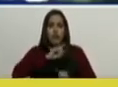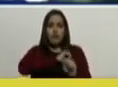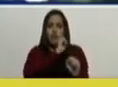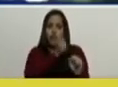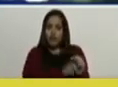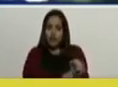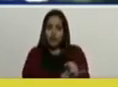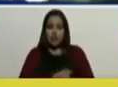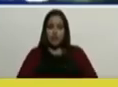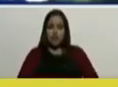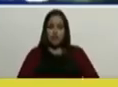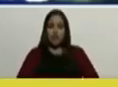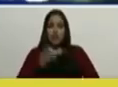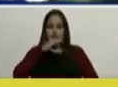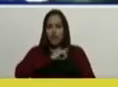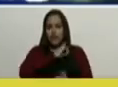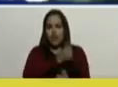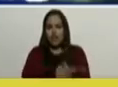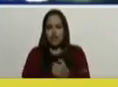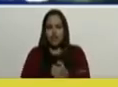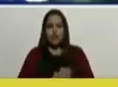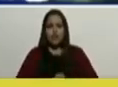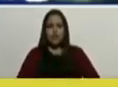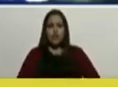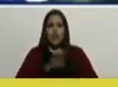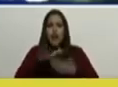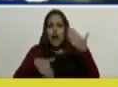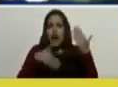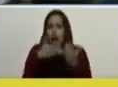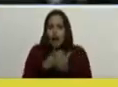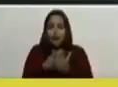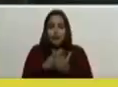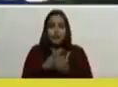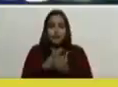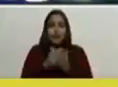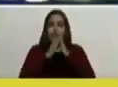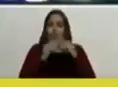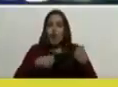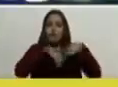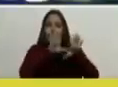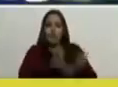fortaleza, tuvo fortaleza, hasta que llegó el momento que todo eso se paró.